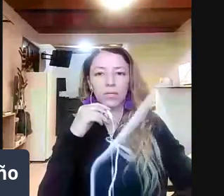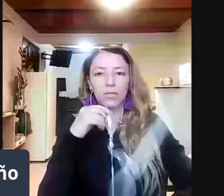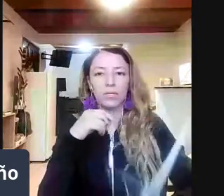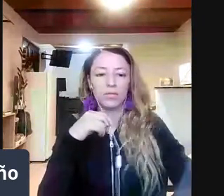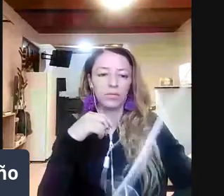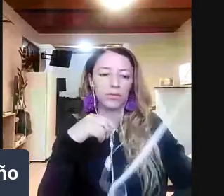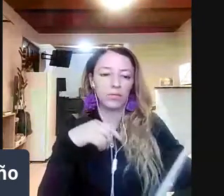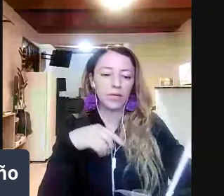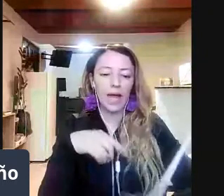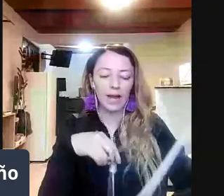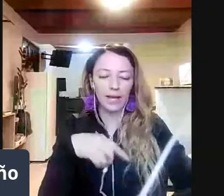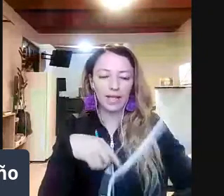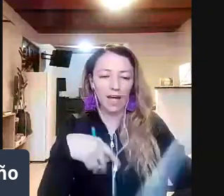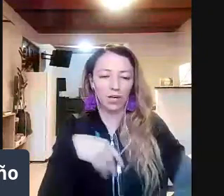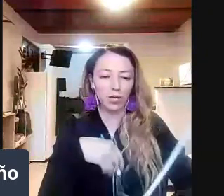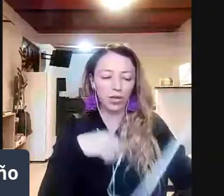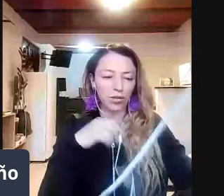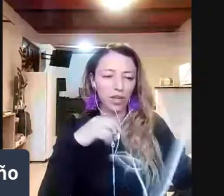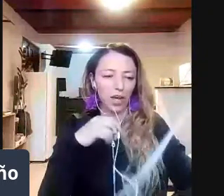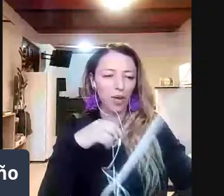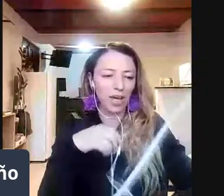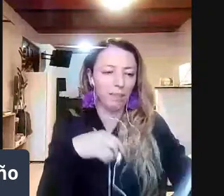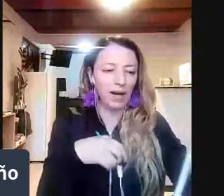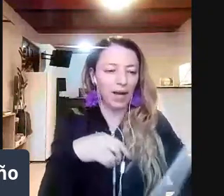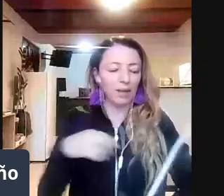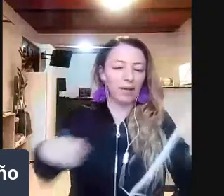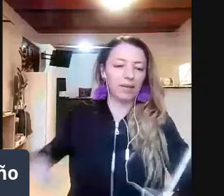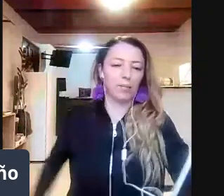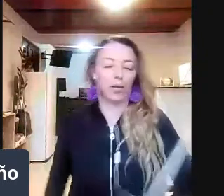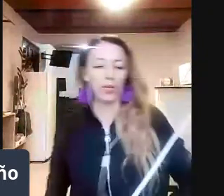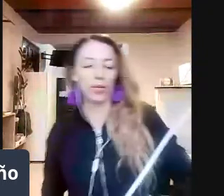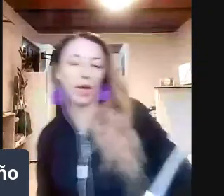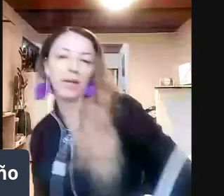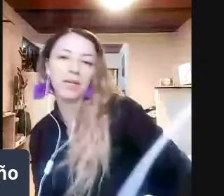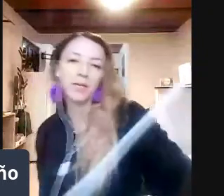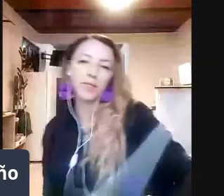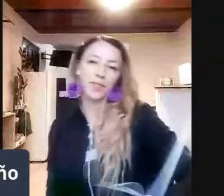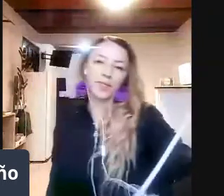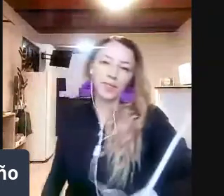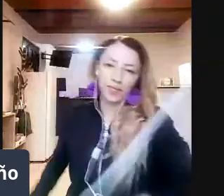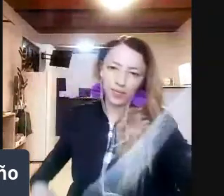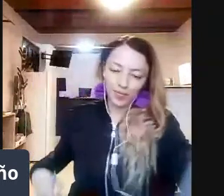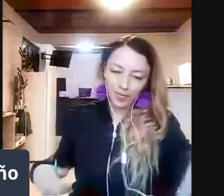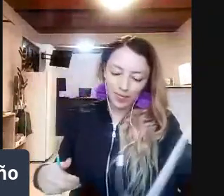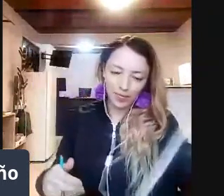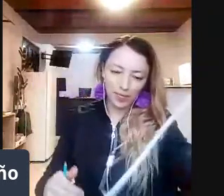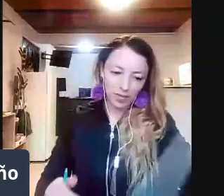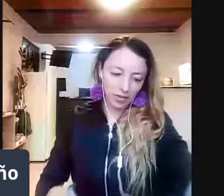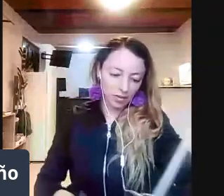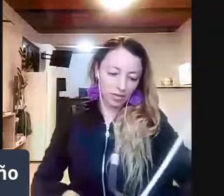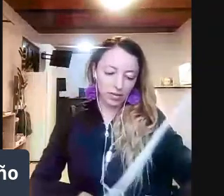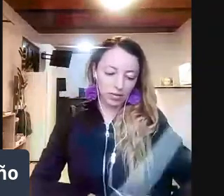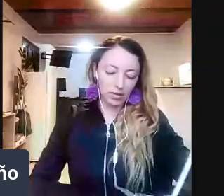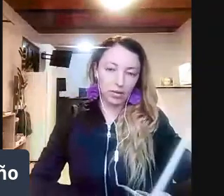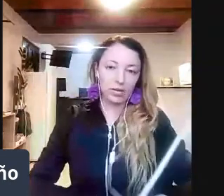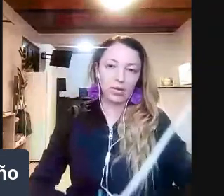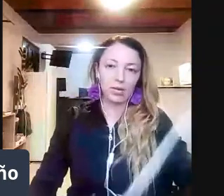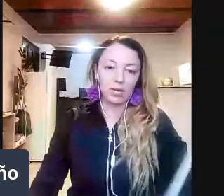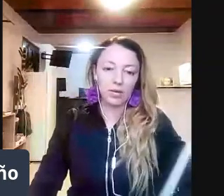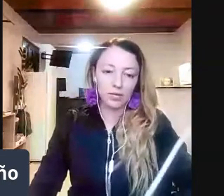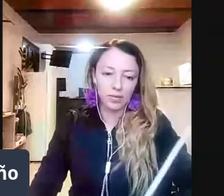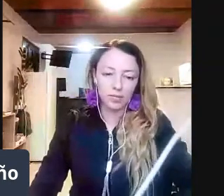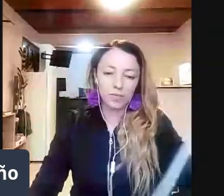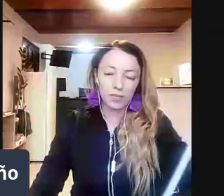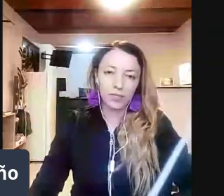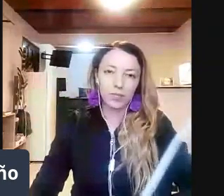voy yo dale en el sayo y yo cierro ahí para esta pregunta no es qué es lo que es fernando